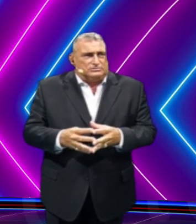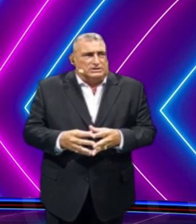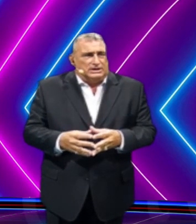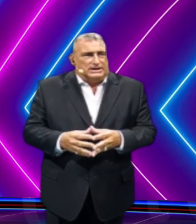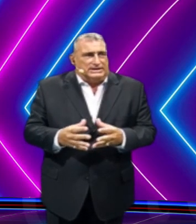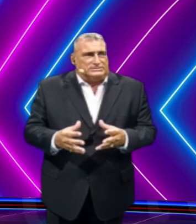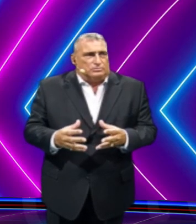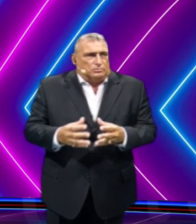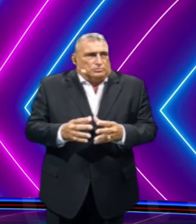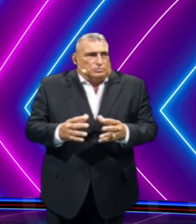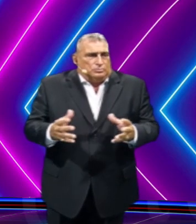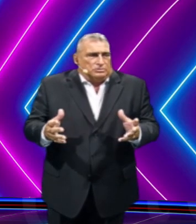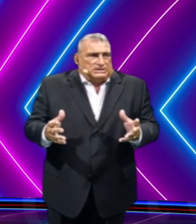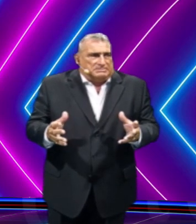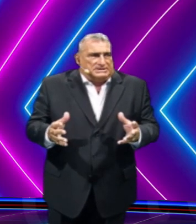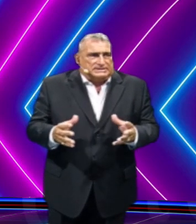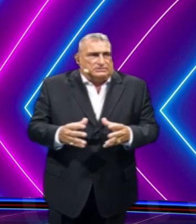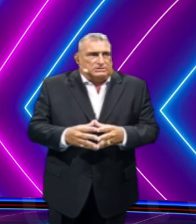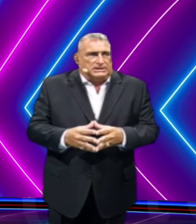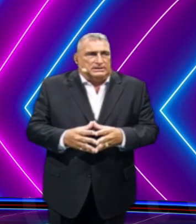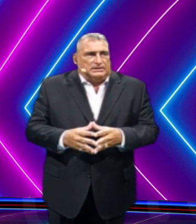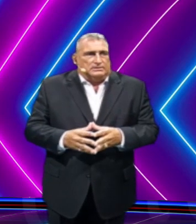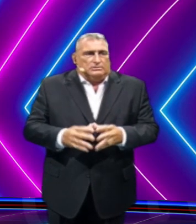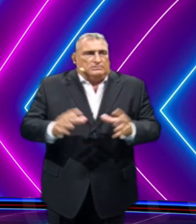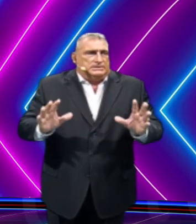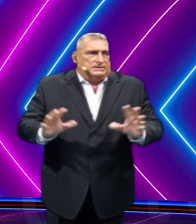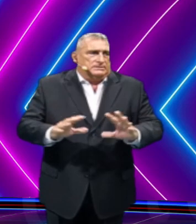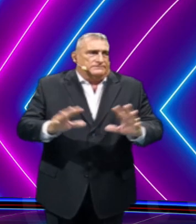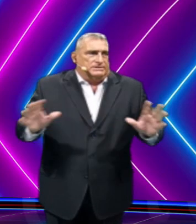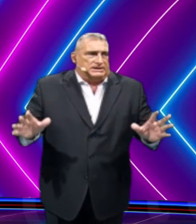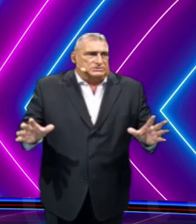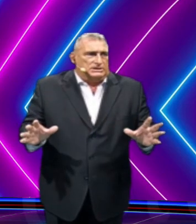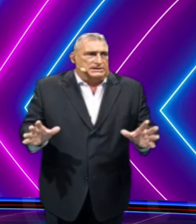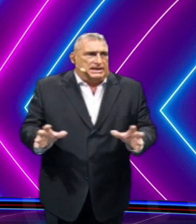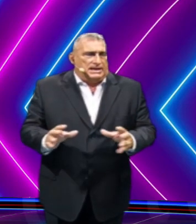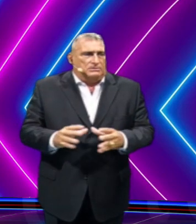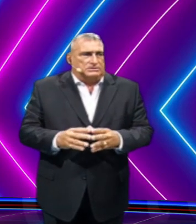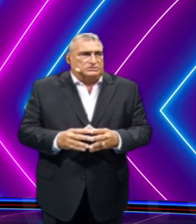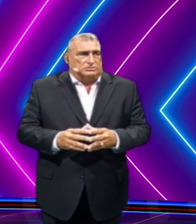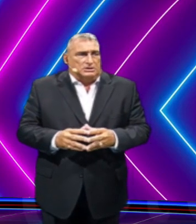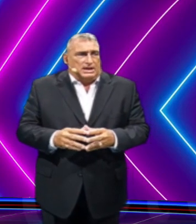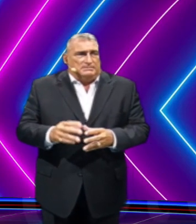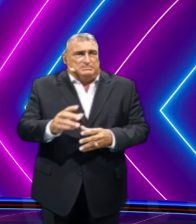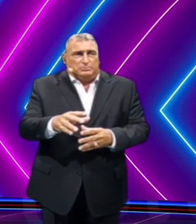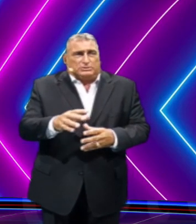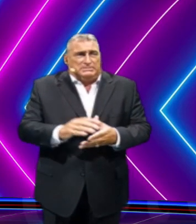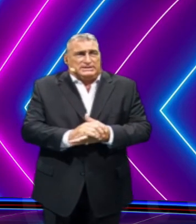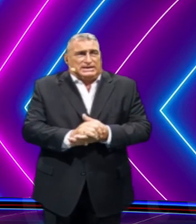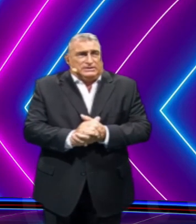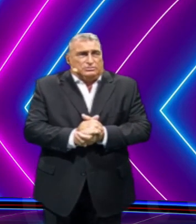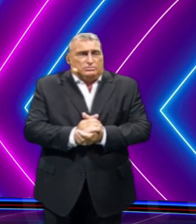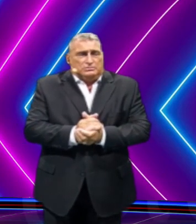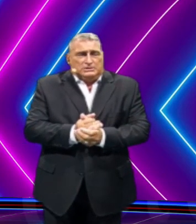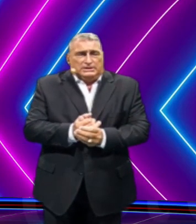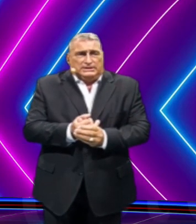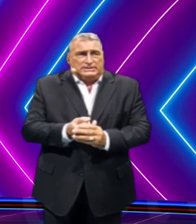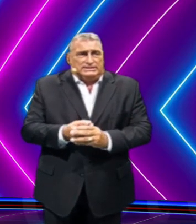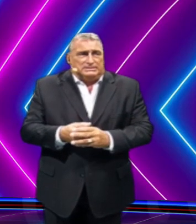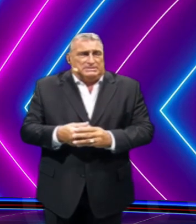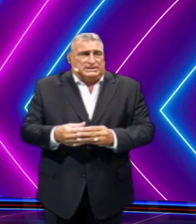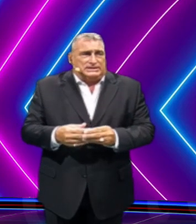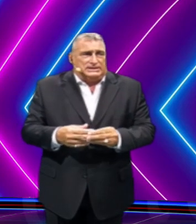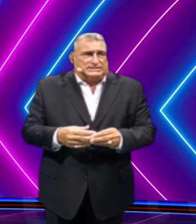eso es, o uno está pensando que no, esto fue una casualidad o qué sé yo. A mí, porque me extrañó